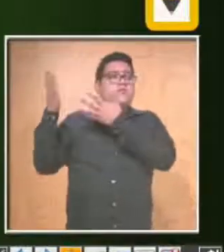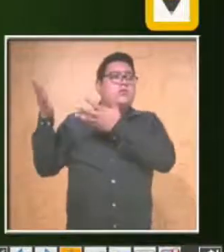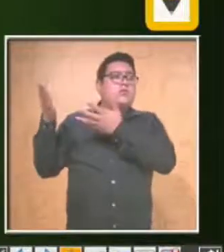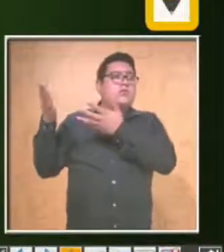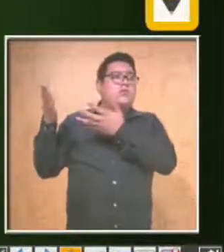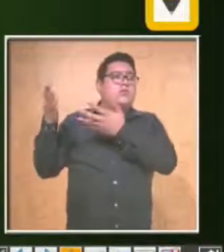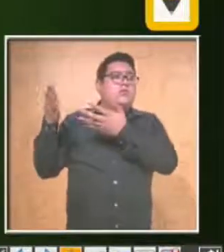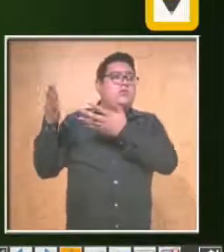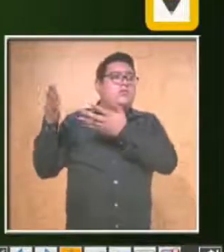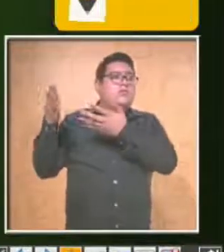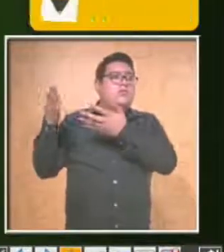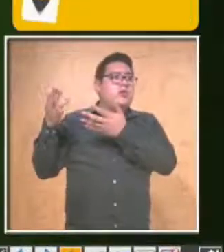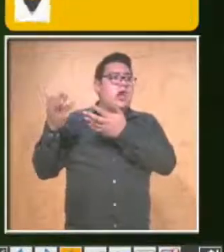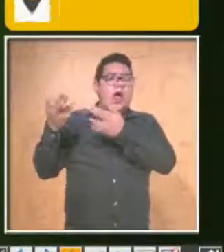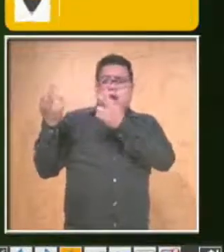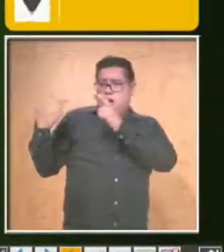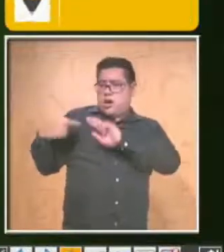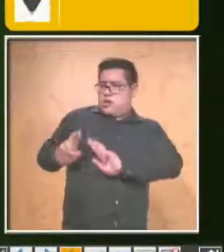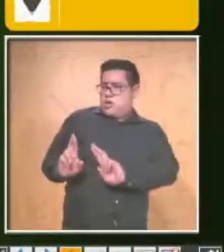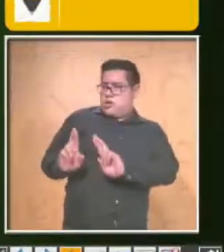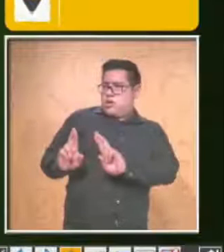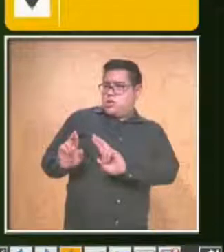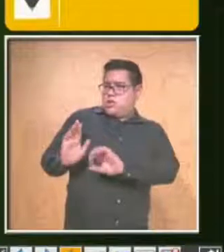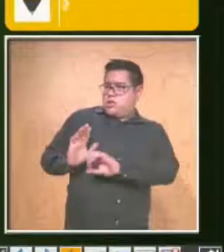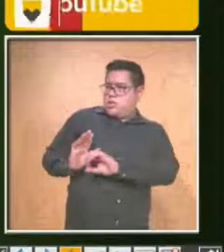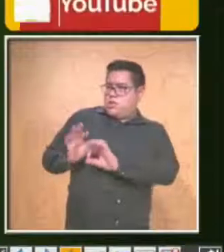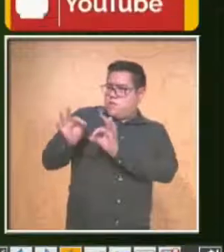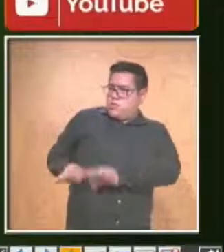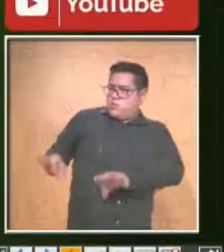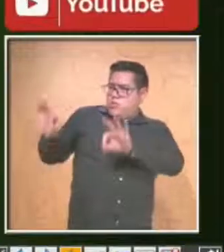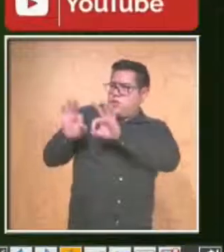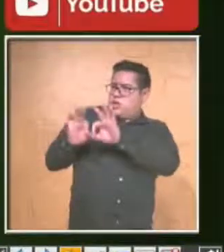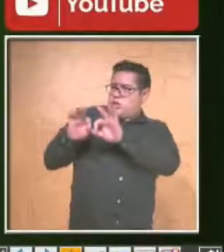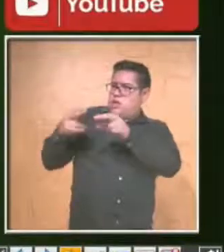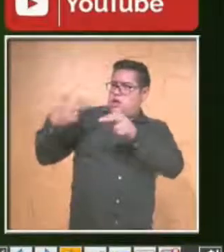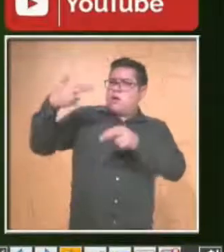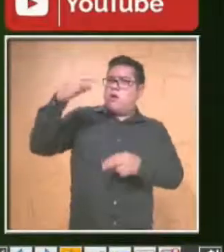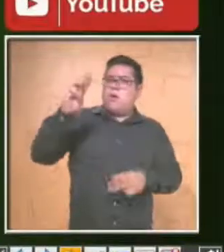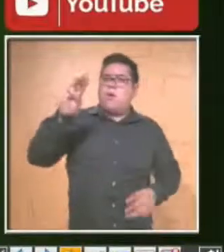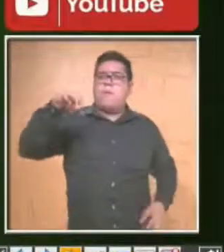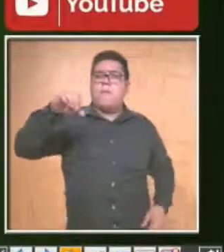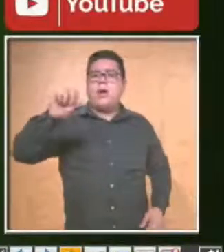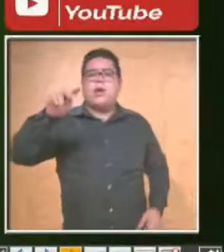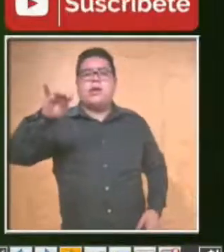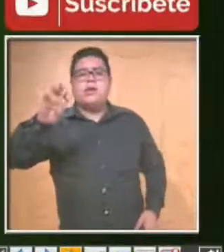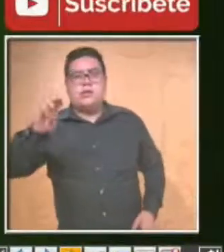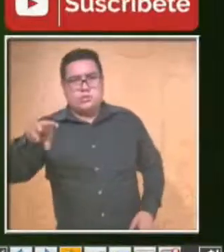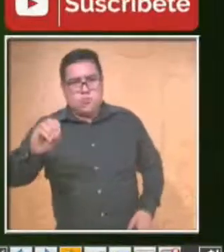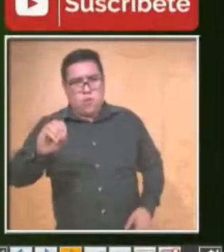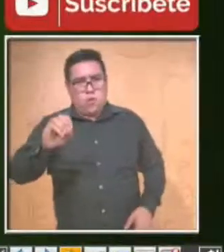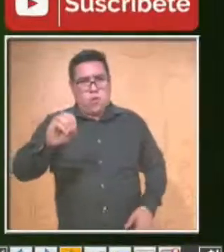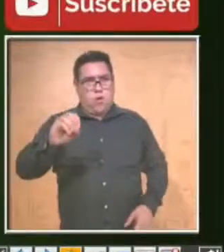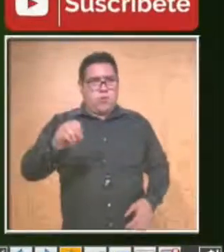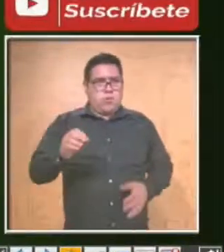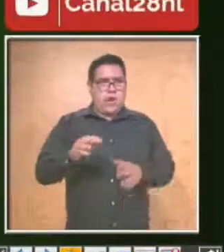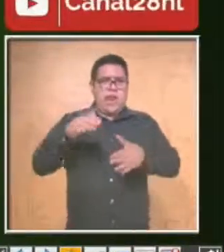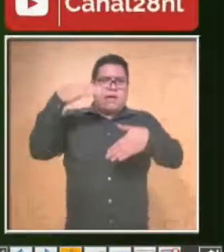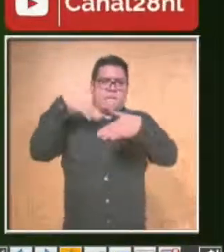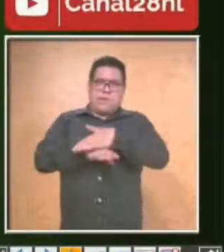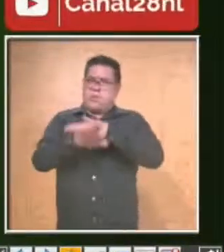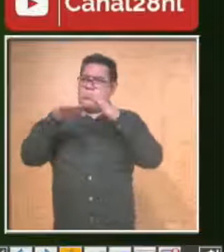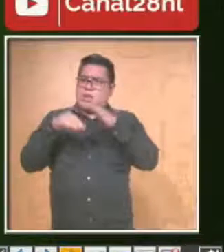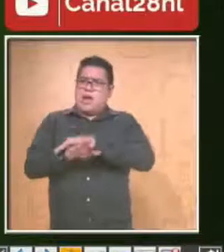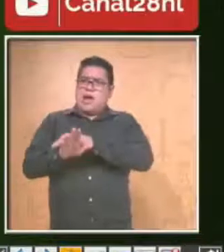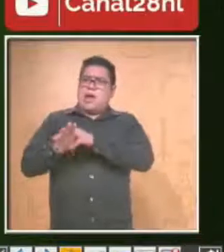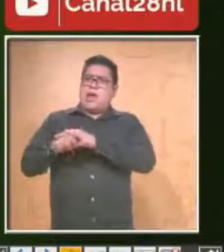Tenemos al representante máximo del humanismo. La difusión de la imprenta permite que las obras griegas y romanas se conozcan. Recuerda